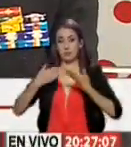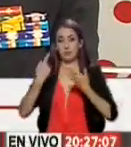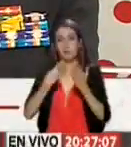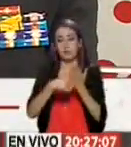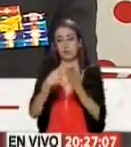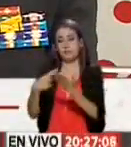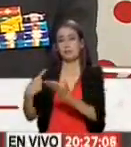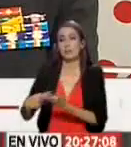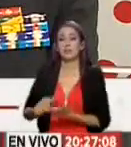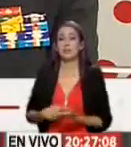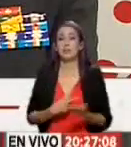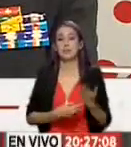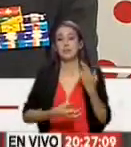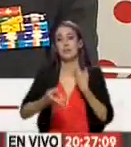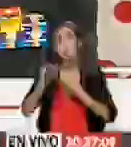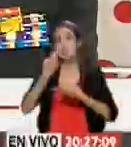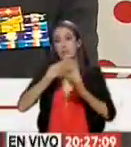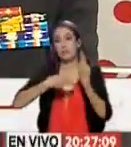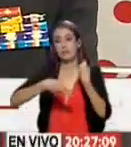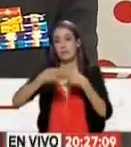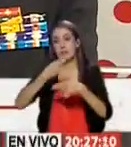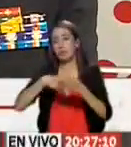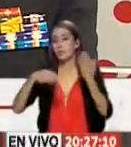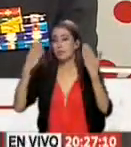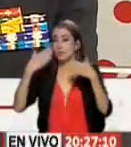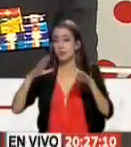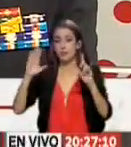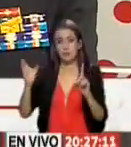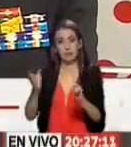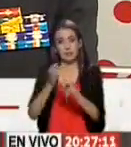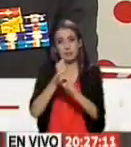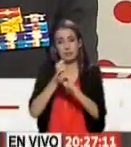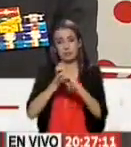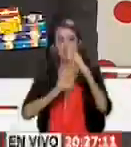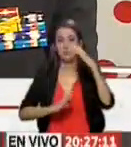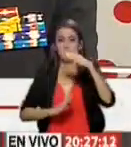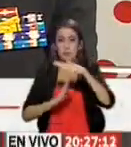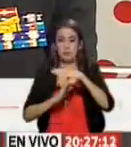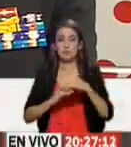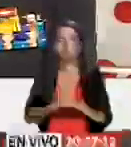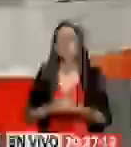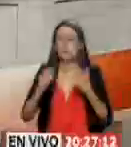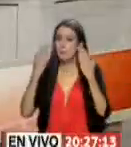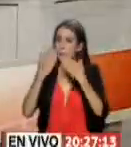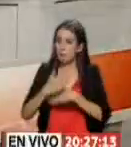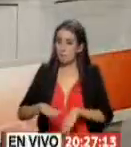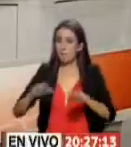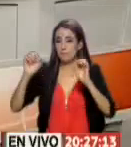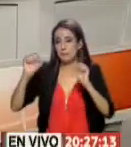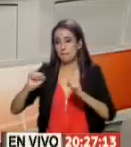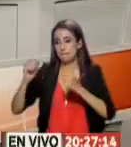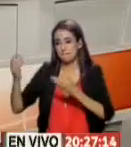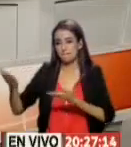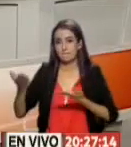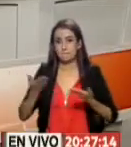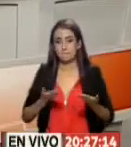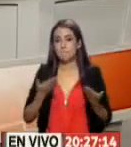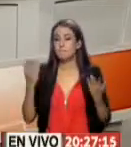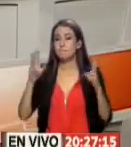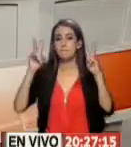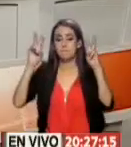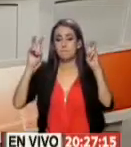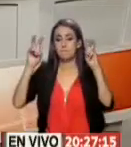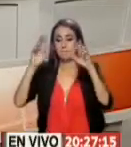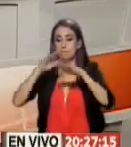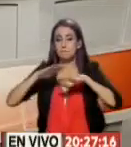una mesa, negociar y alcanzar una paz digna y soberana. Y fue allí finalmente donde se selló ya también el tema limítrofe,